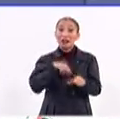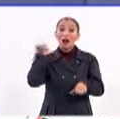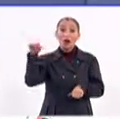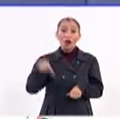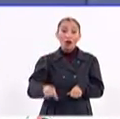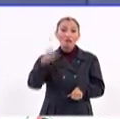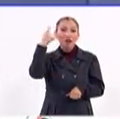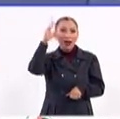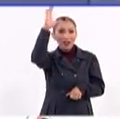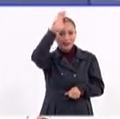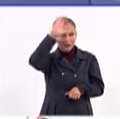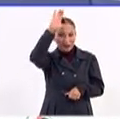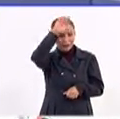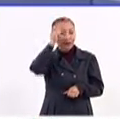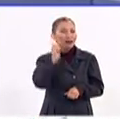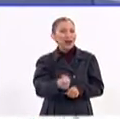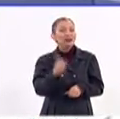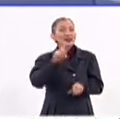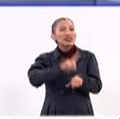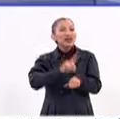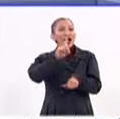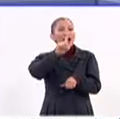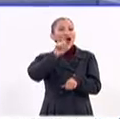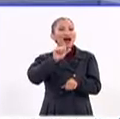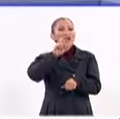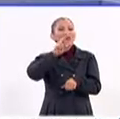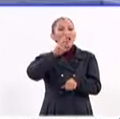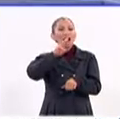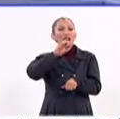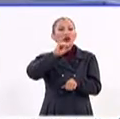especial para la ciencia que es el Día de Darwin.